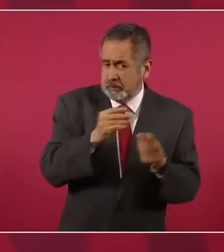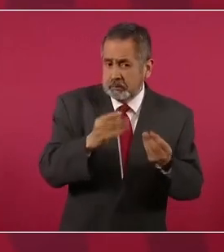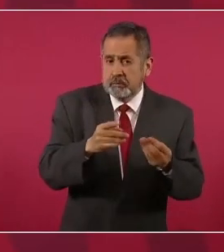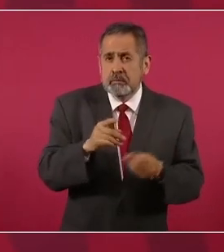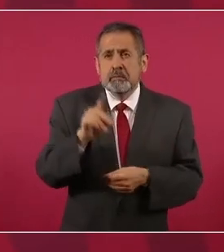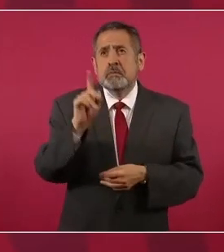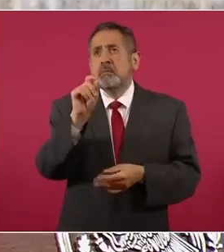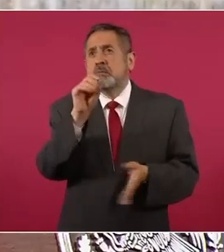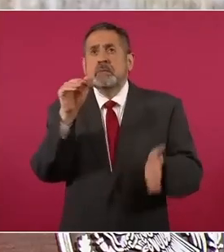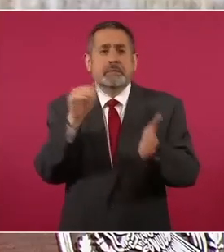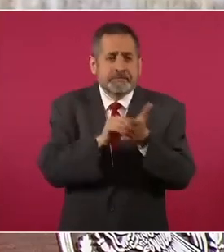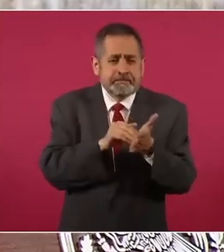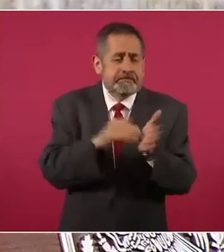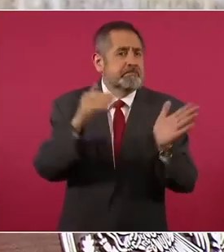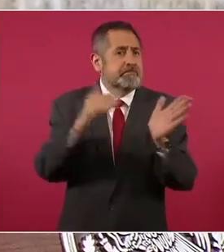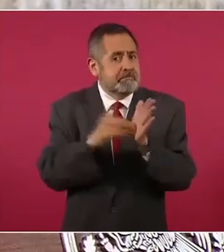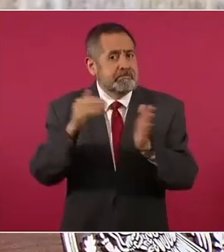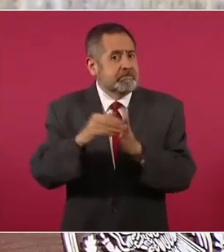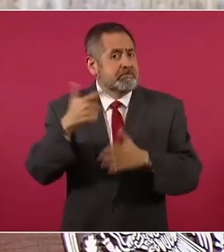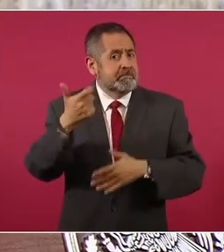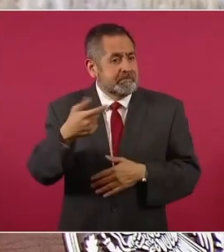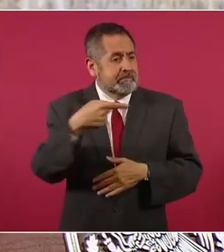más de 20,000 millones de pesos.